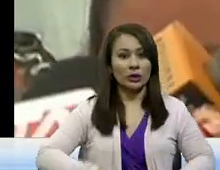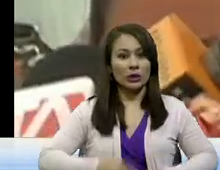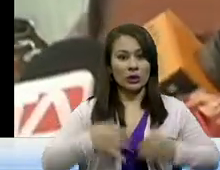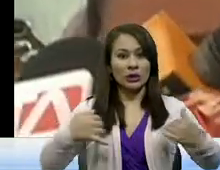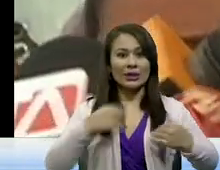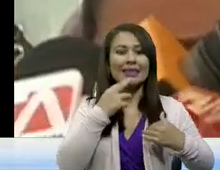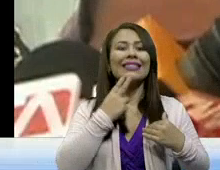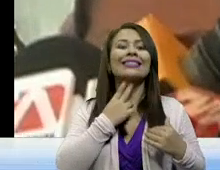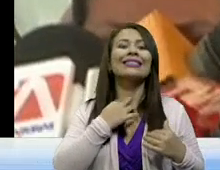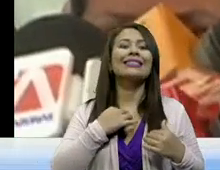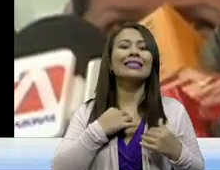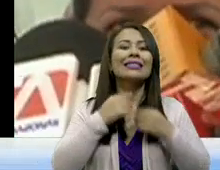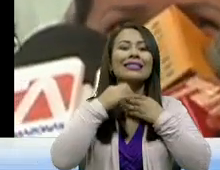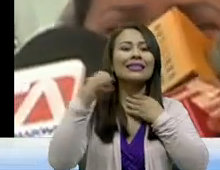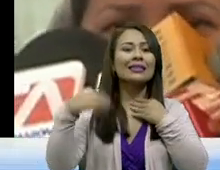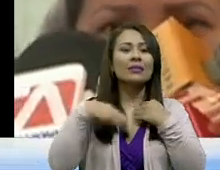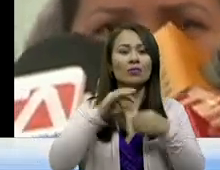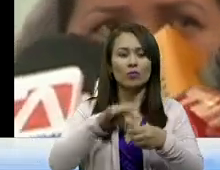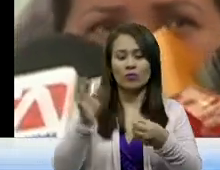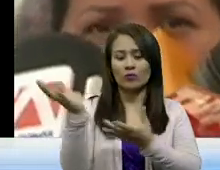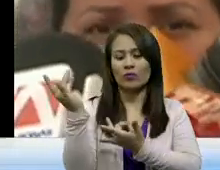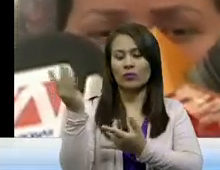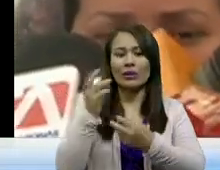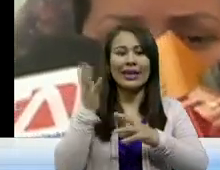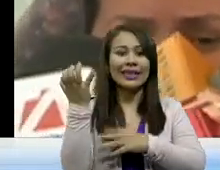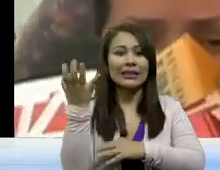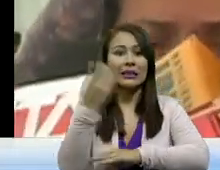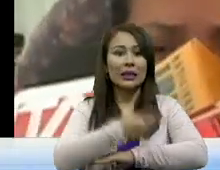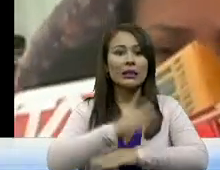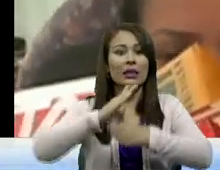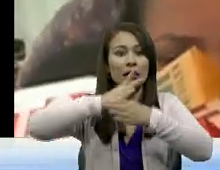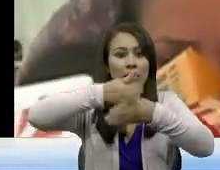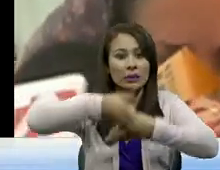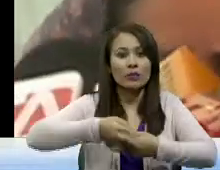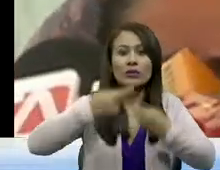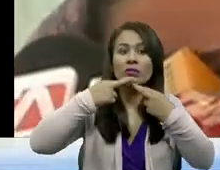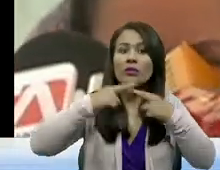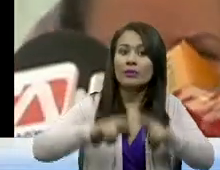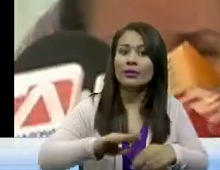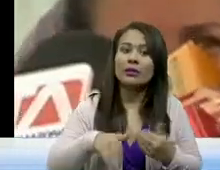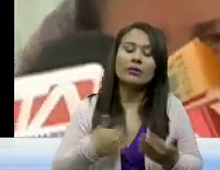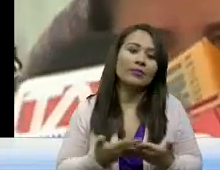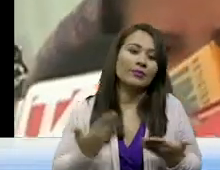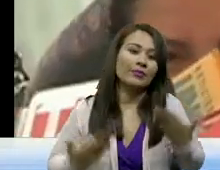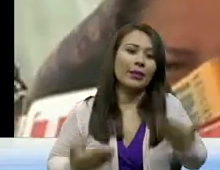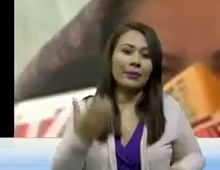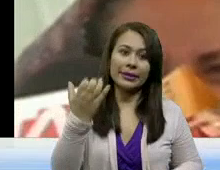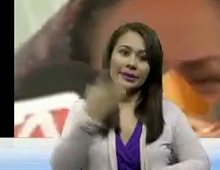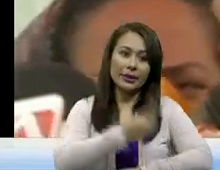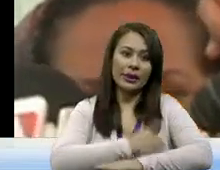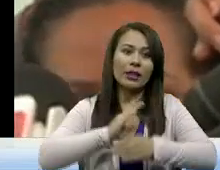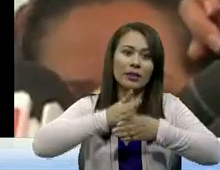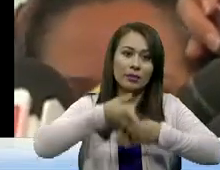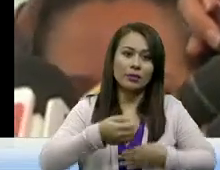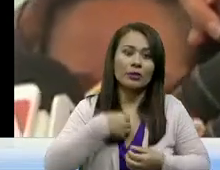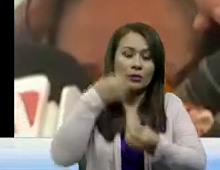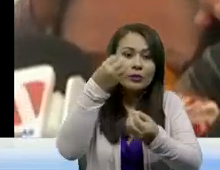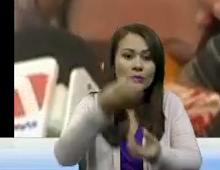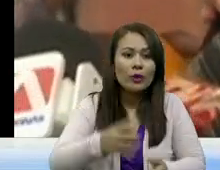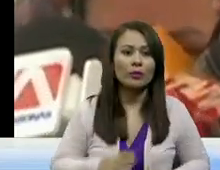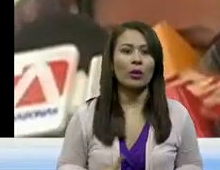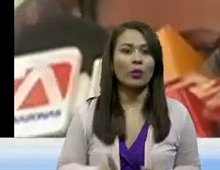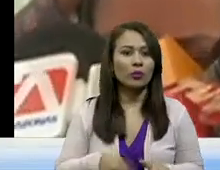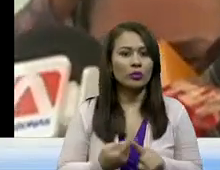se realizan durante los siguientes 15 días. Es decir, podemos tener resultados dentro de los próximos 15 días, diferentes estudios cuando se vayan realizando